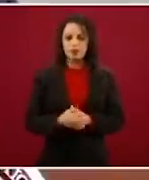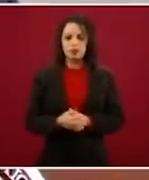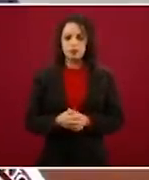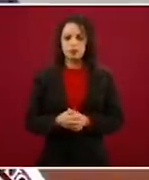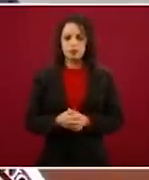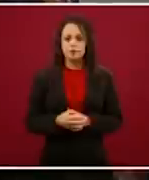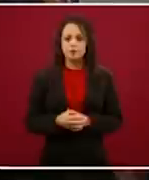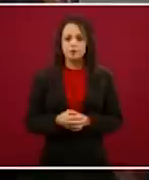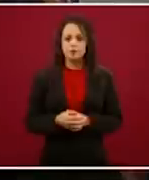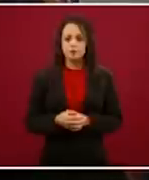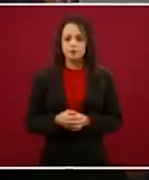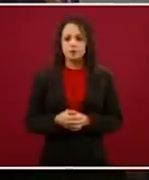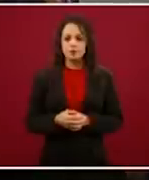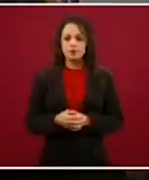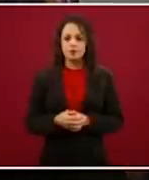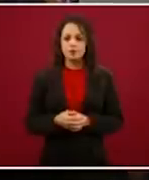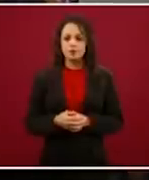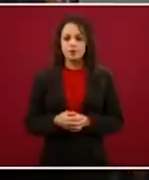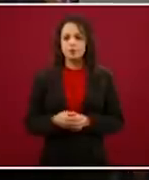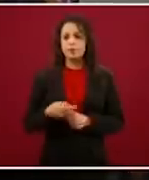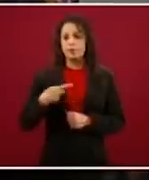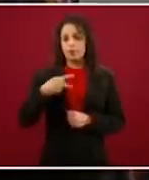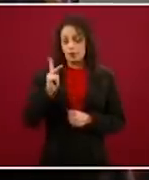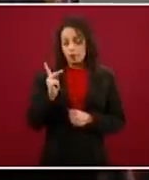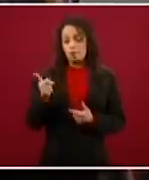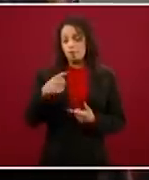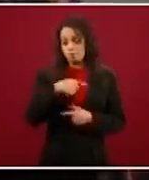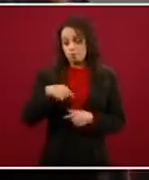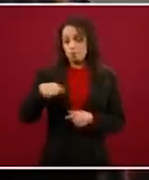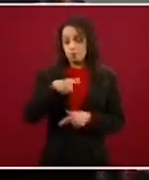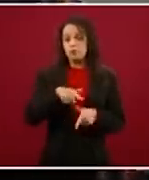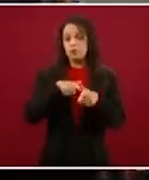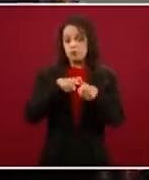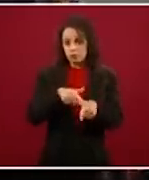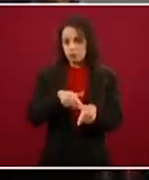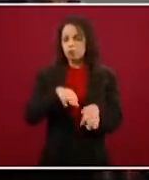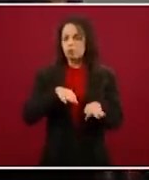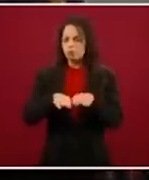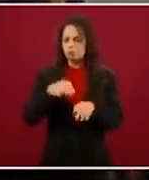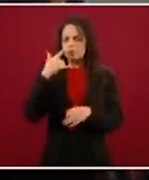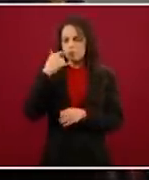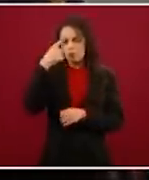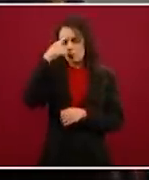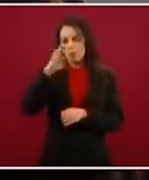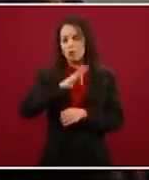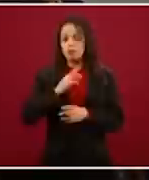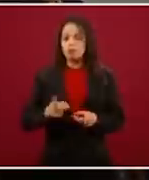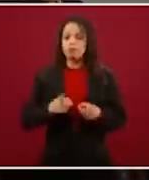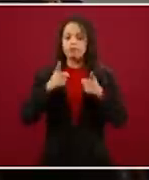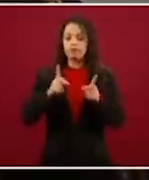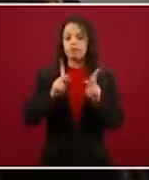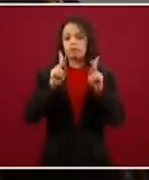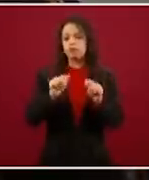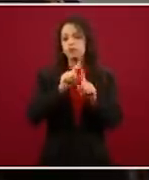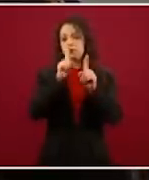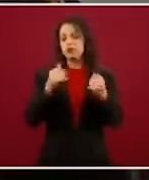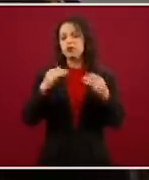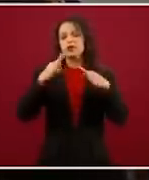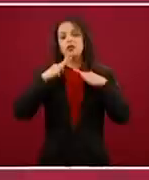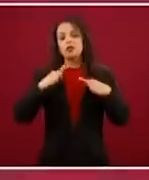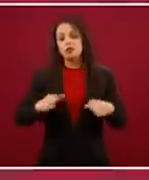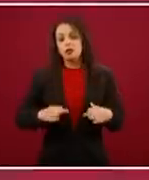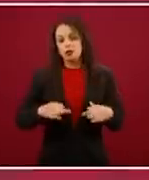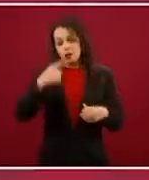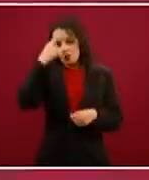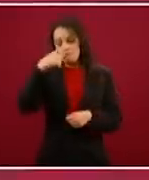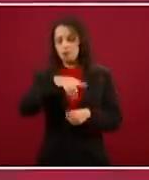pues trabajando para lograr la paz y la tranquilidad y que no haya violencia.